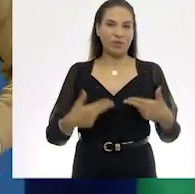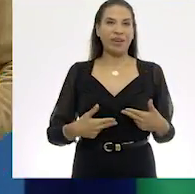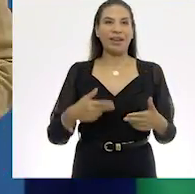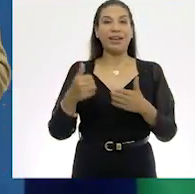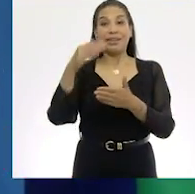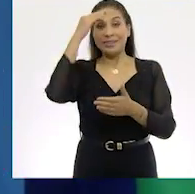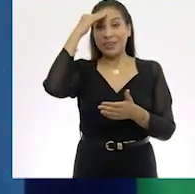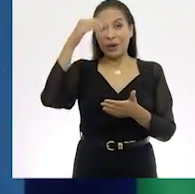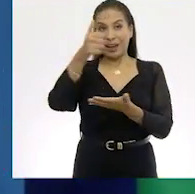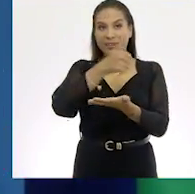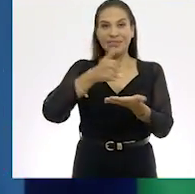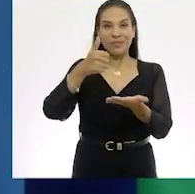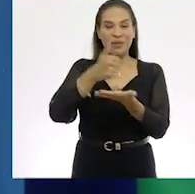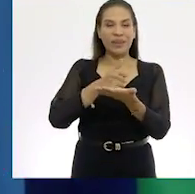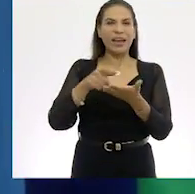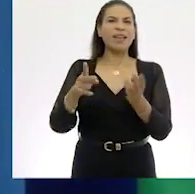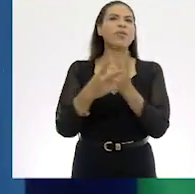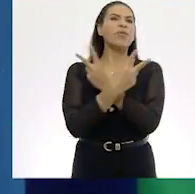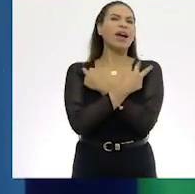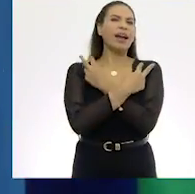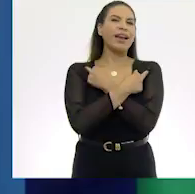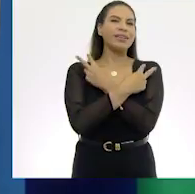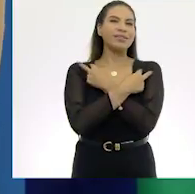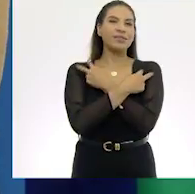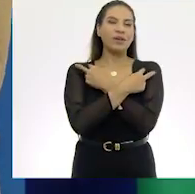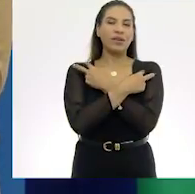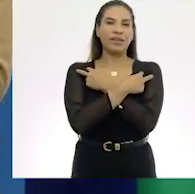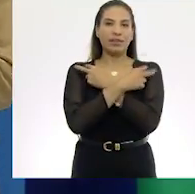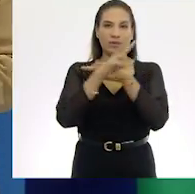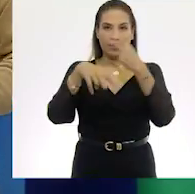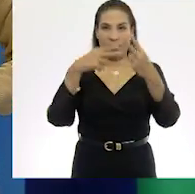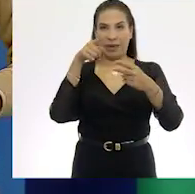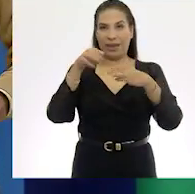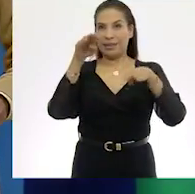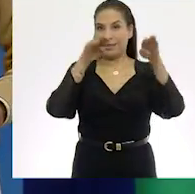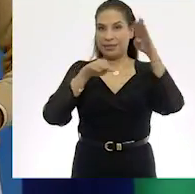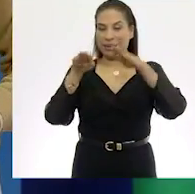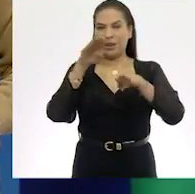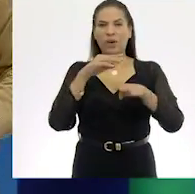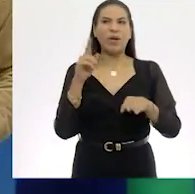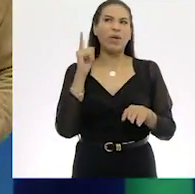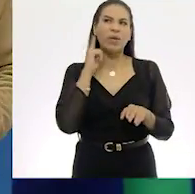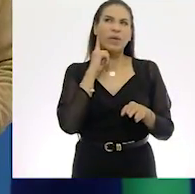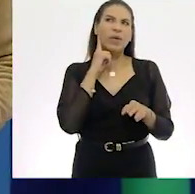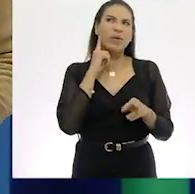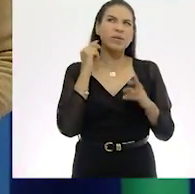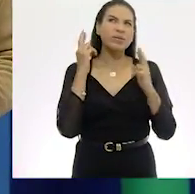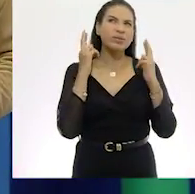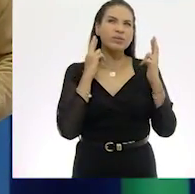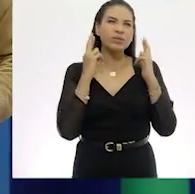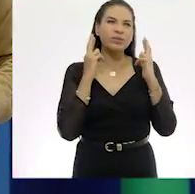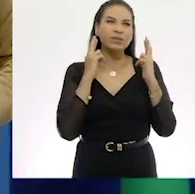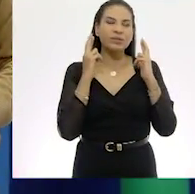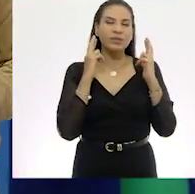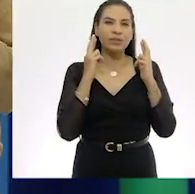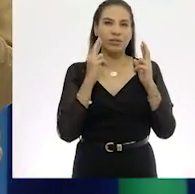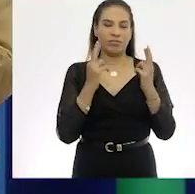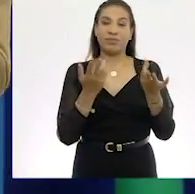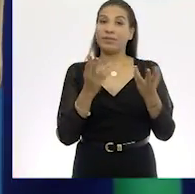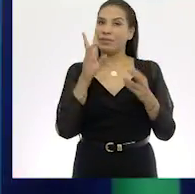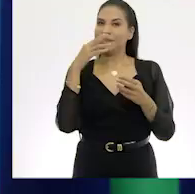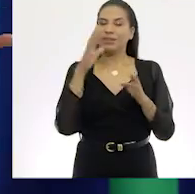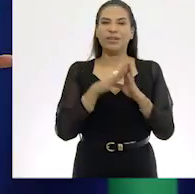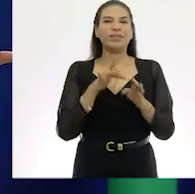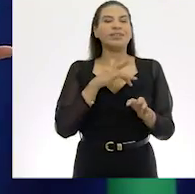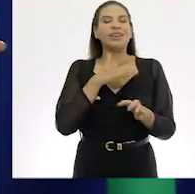ciudad, maestro, estaba de vacaciones y acampó en el cerro. Al escuchar ese sonido melodioso, se